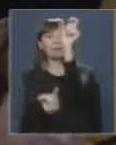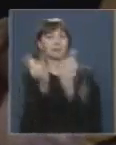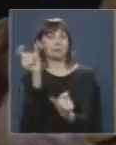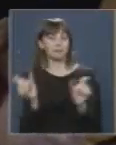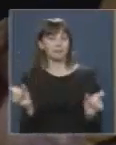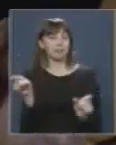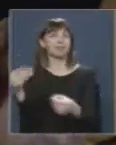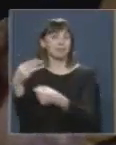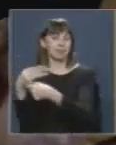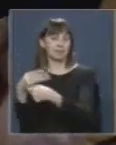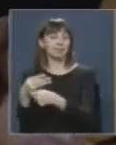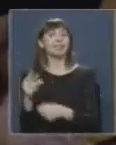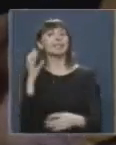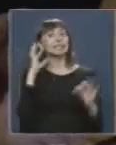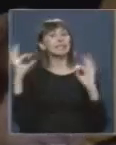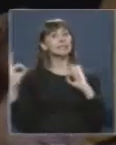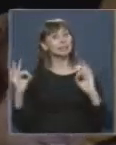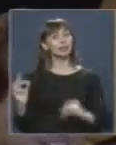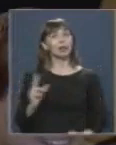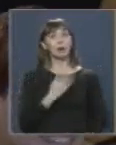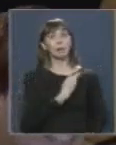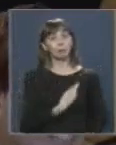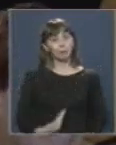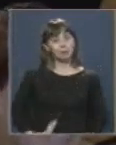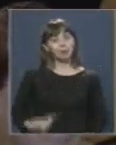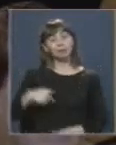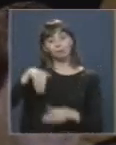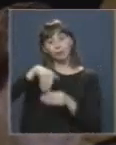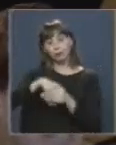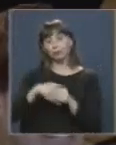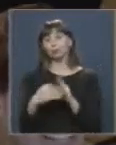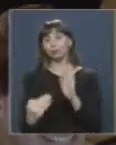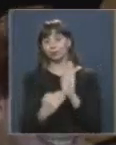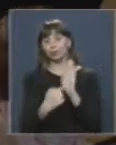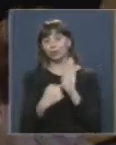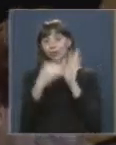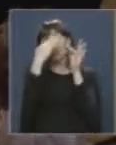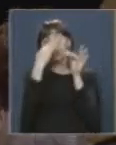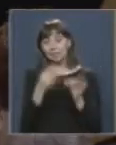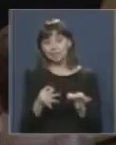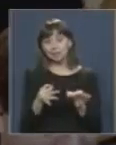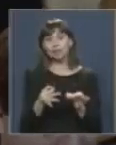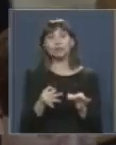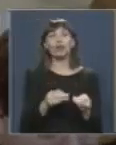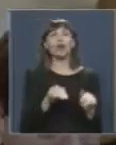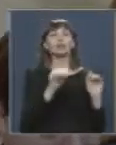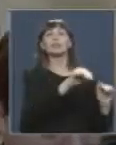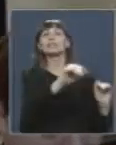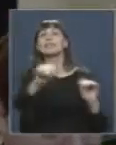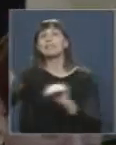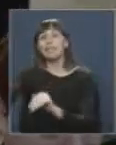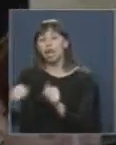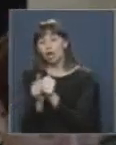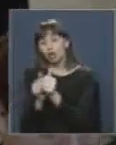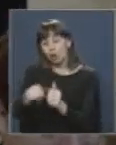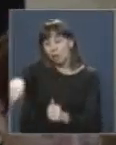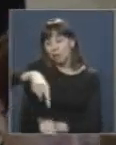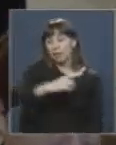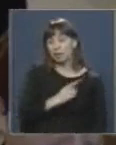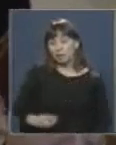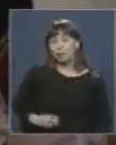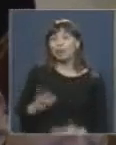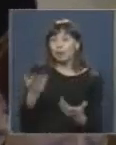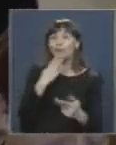esto, señora presidenta, votaré a favor de esta medida, instando al resto de mis colegas aquí presentes a hacerlo así